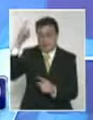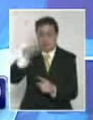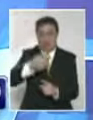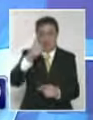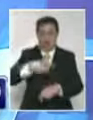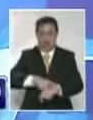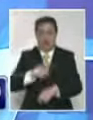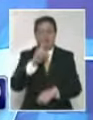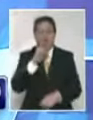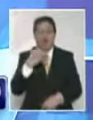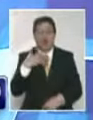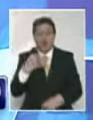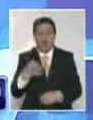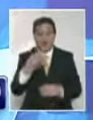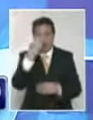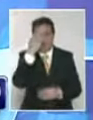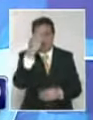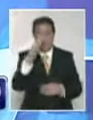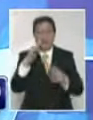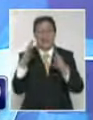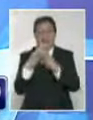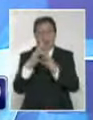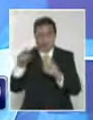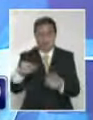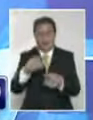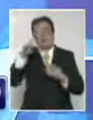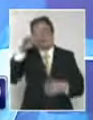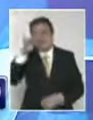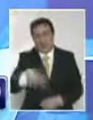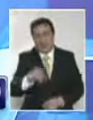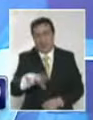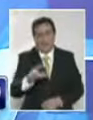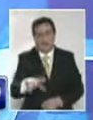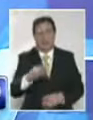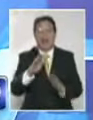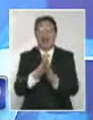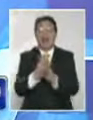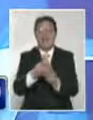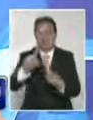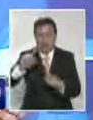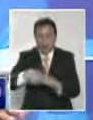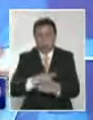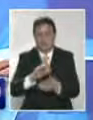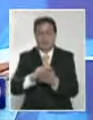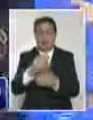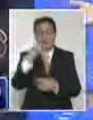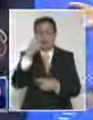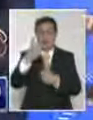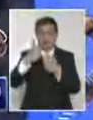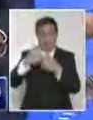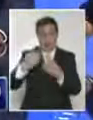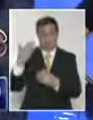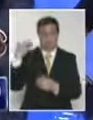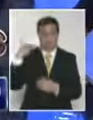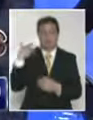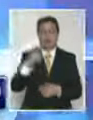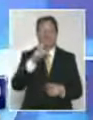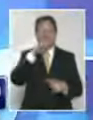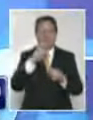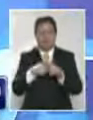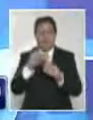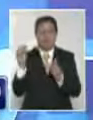con pasando frente a regimientos. Bueno, reeditamos ese libro, lo actualizamos hace 6 años más o menos, y ahí le pusimos los